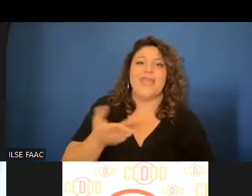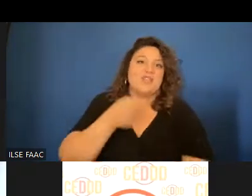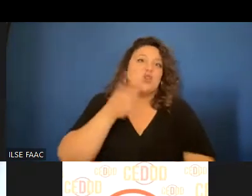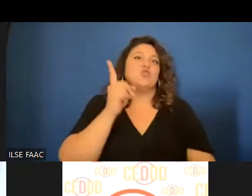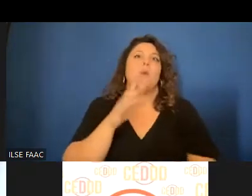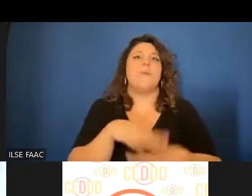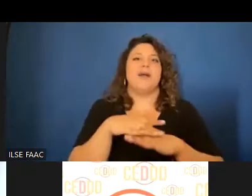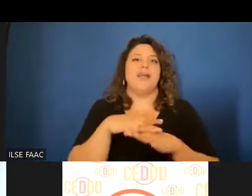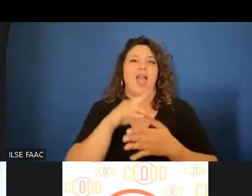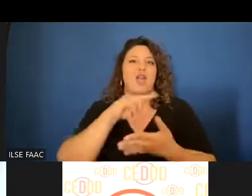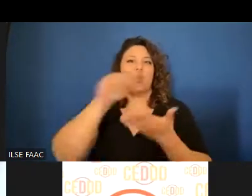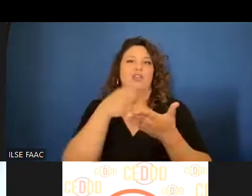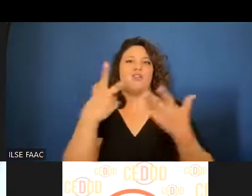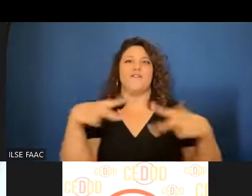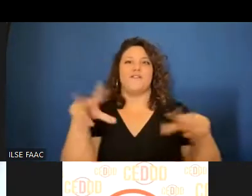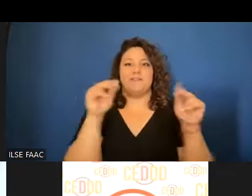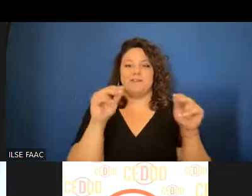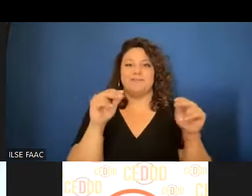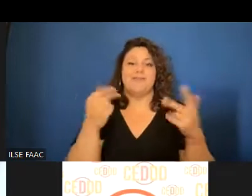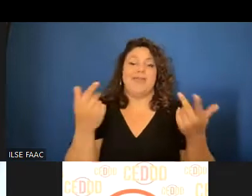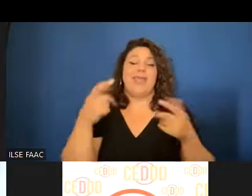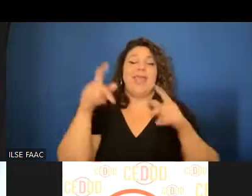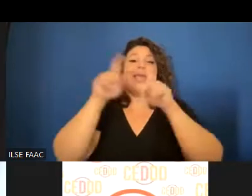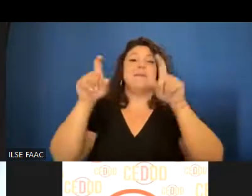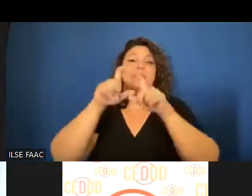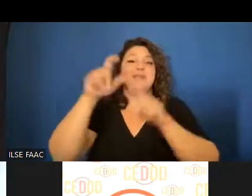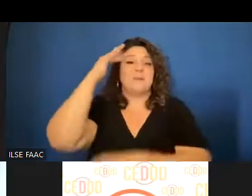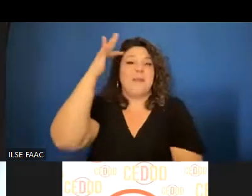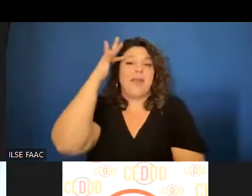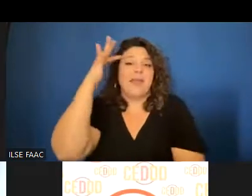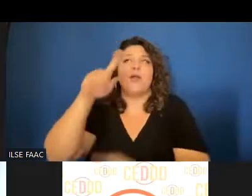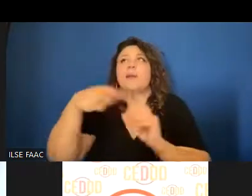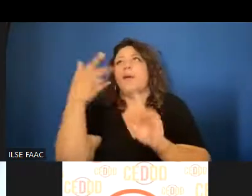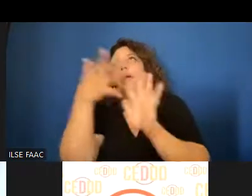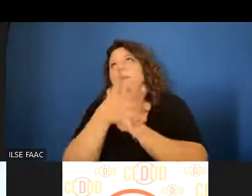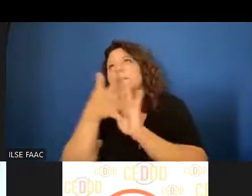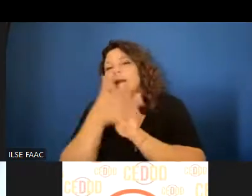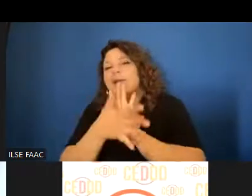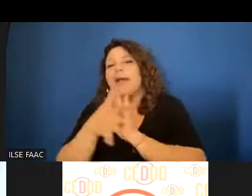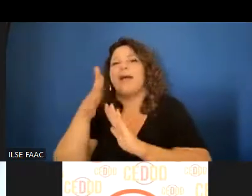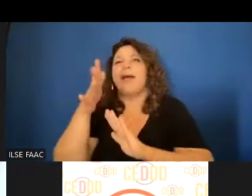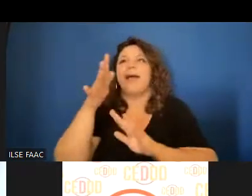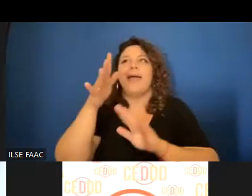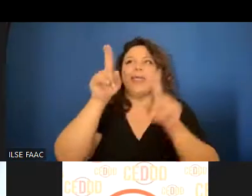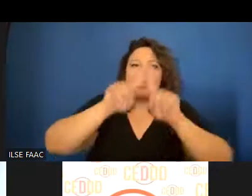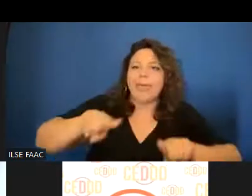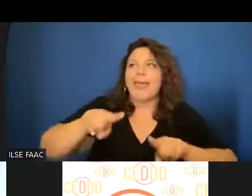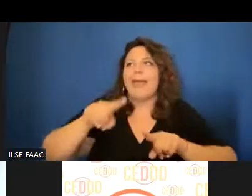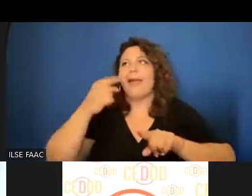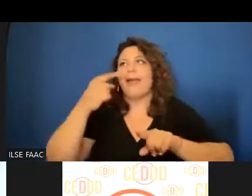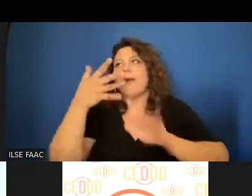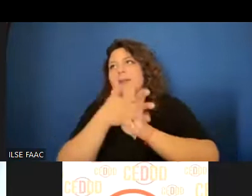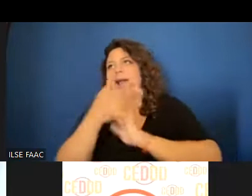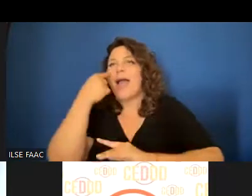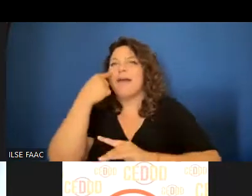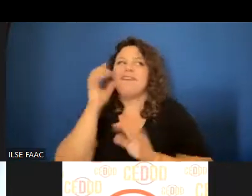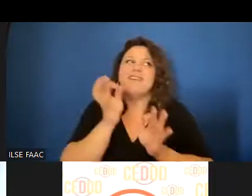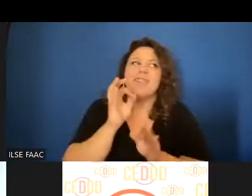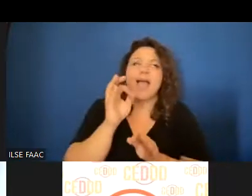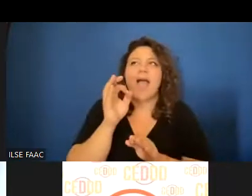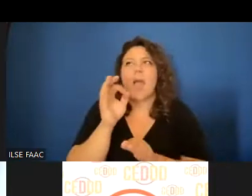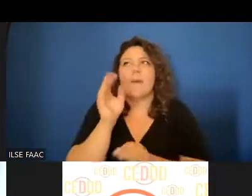cosas obvias que evidentemente se estaban vulnerando y que la ley pues la recoge y quiere un